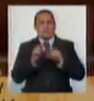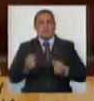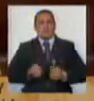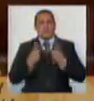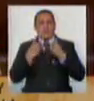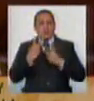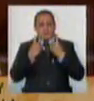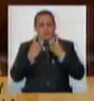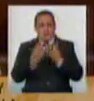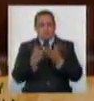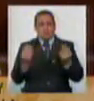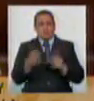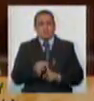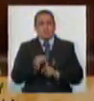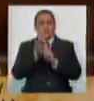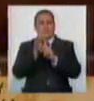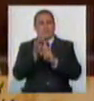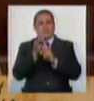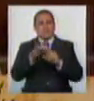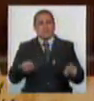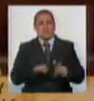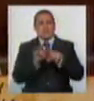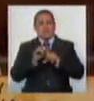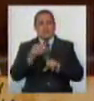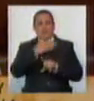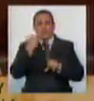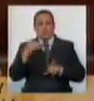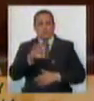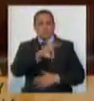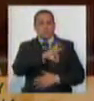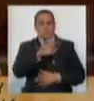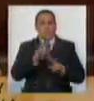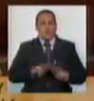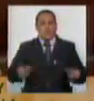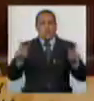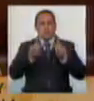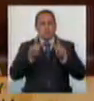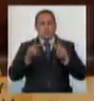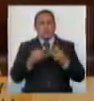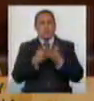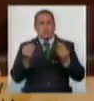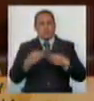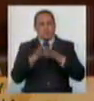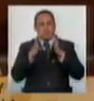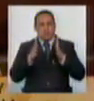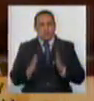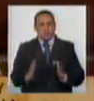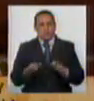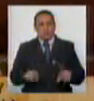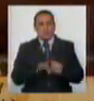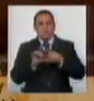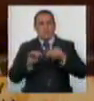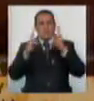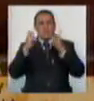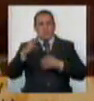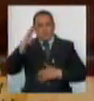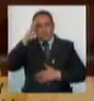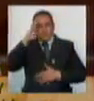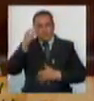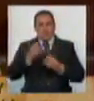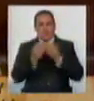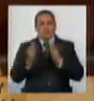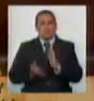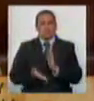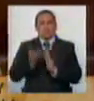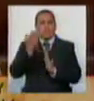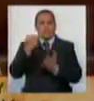recuperar las especialidades, privilegiar la meritocracia y la, y la formación en materia policial para los ascensos,